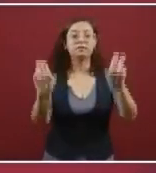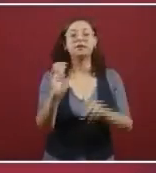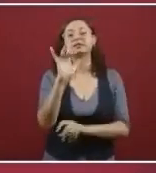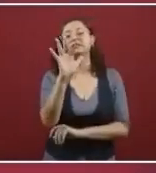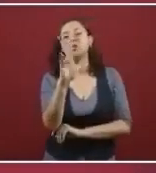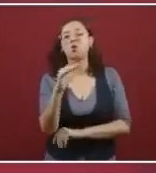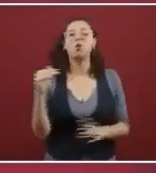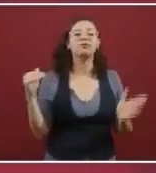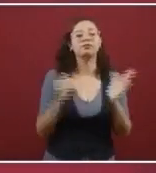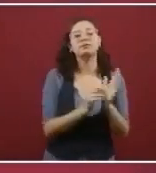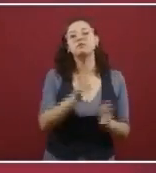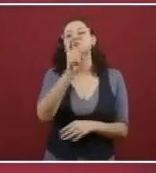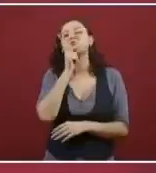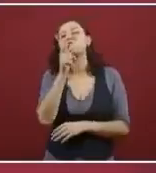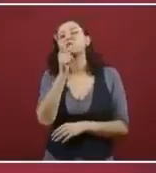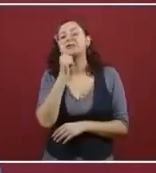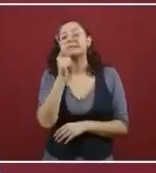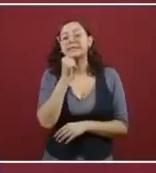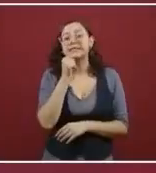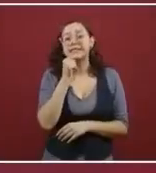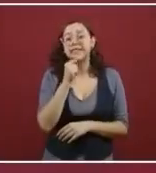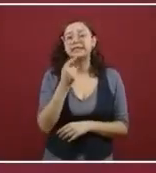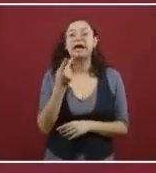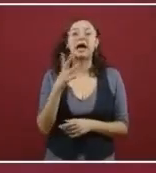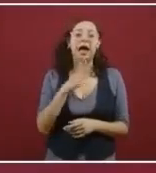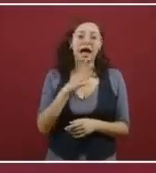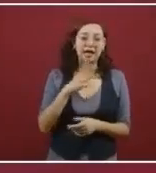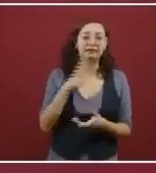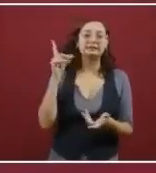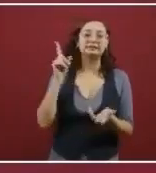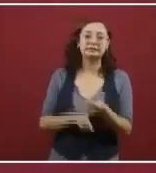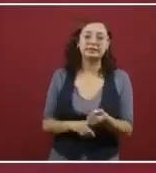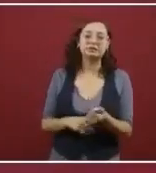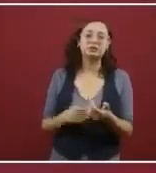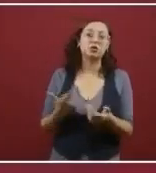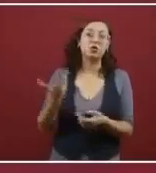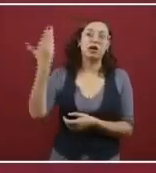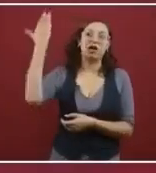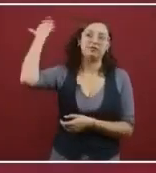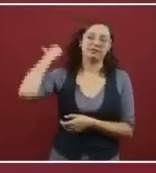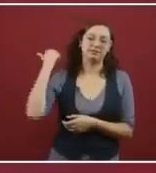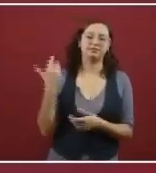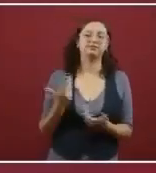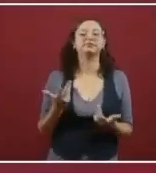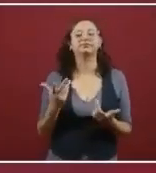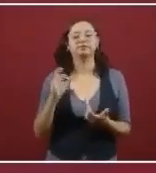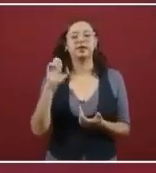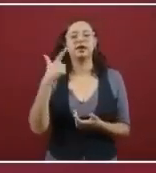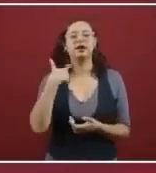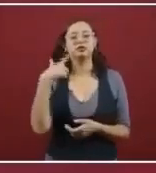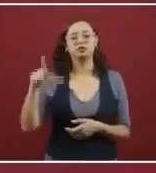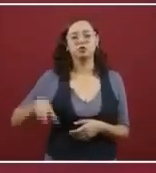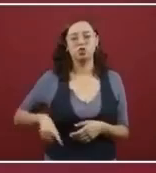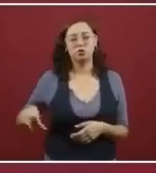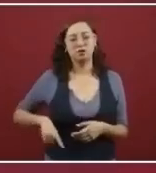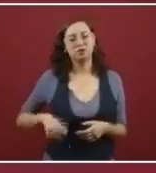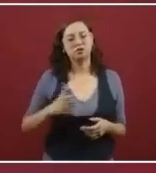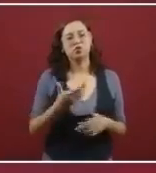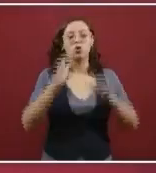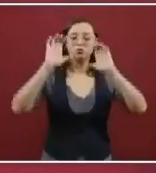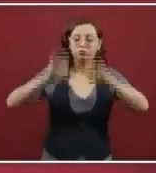elementos que en efecto contrata o contrataba el